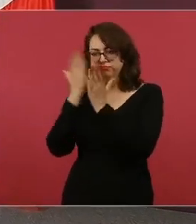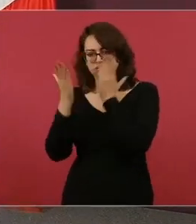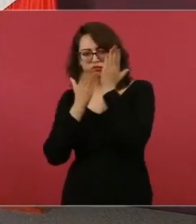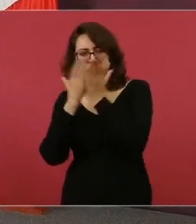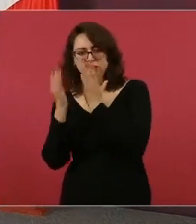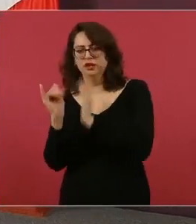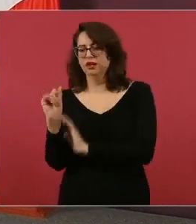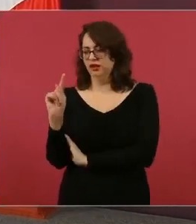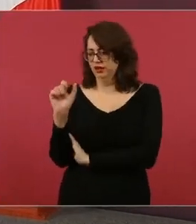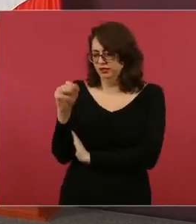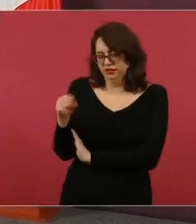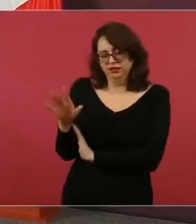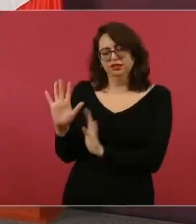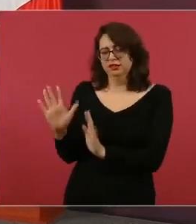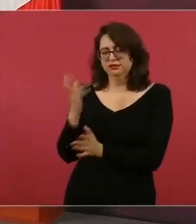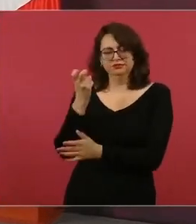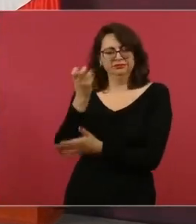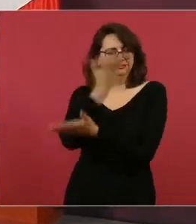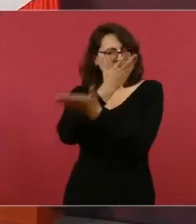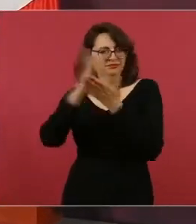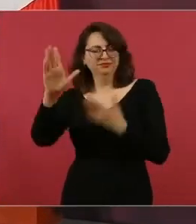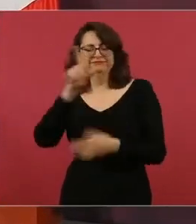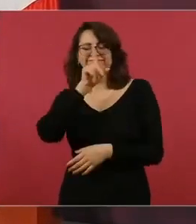pero antes